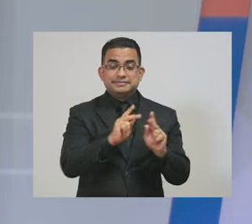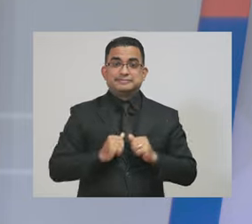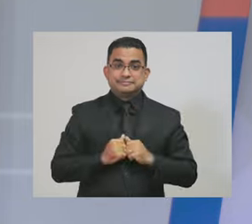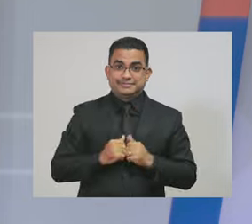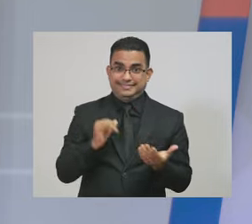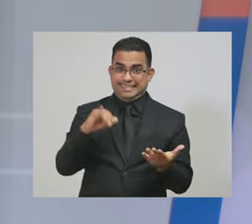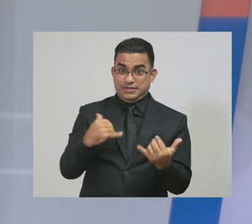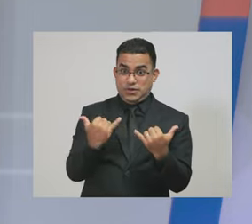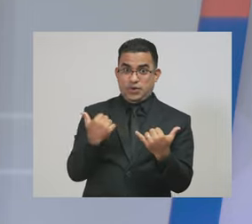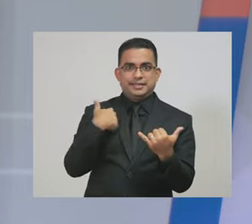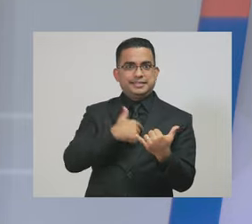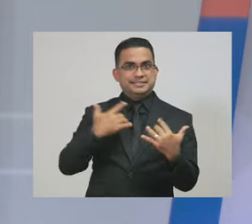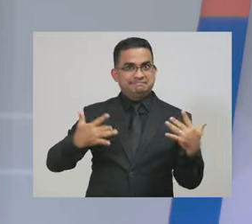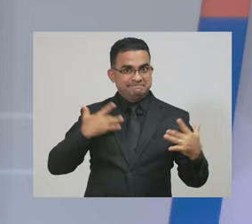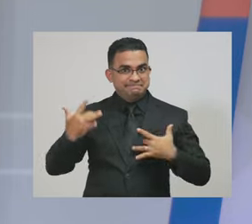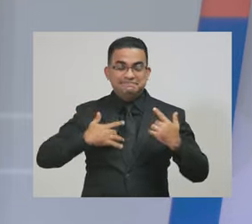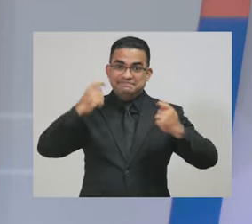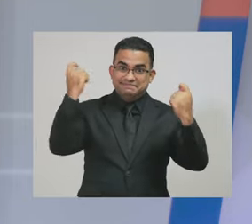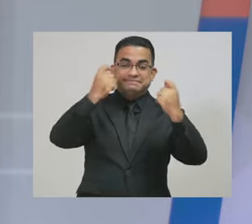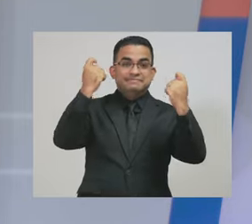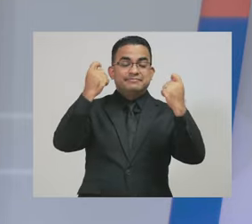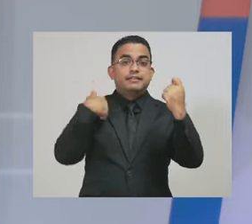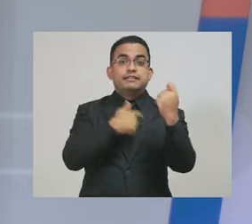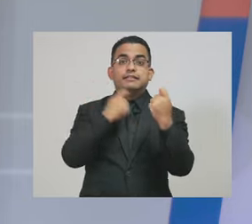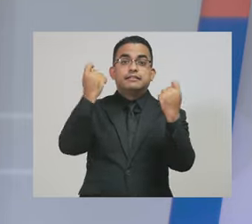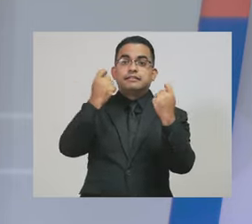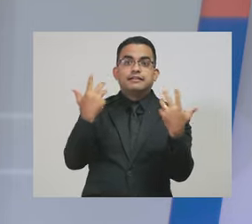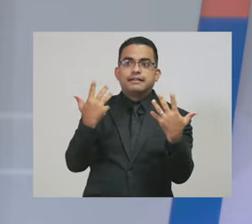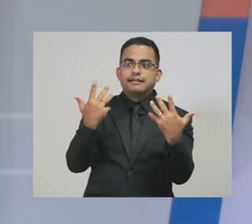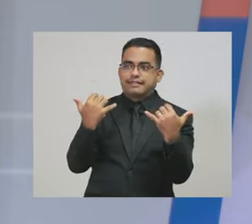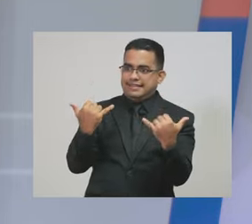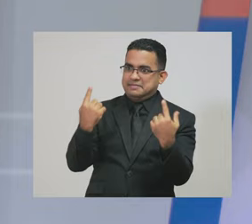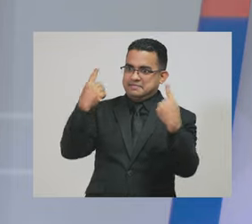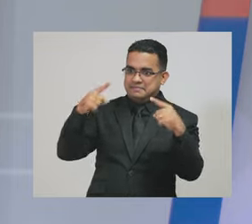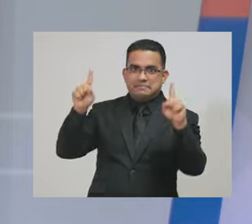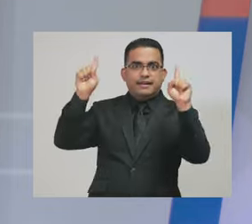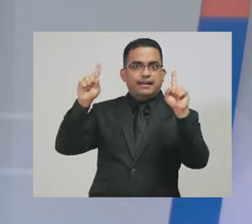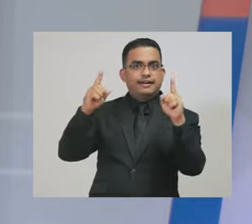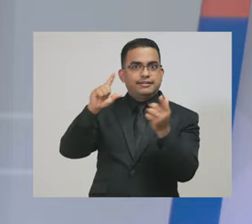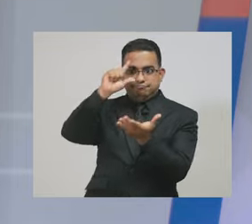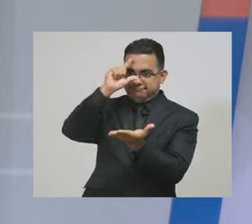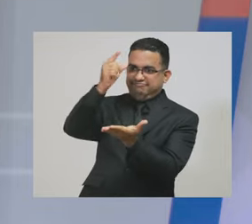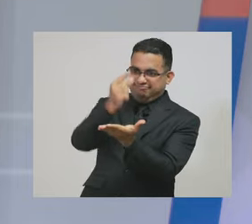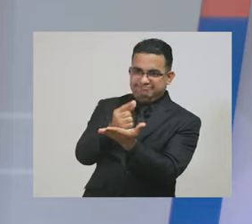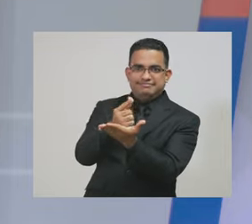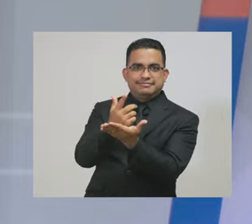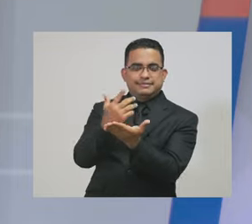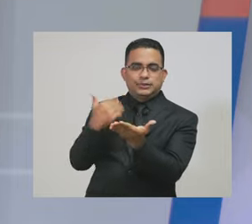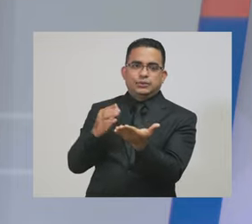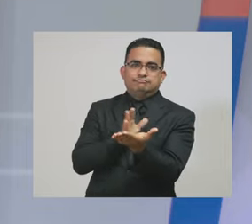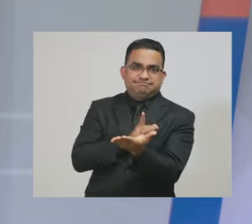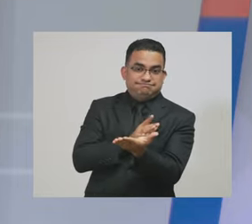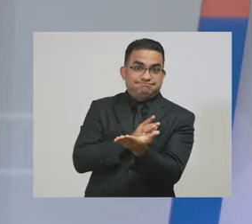corresponde por ello hoy estamos de fiesta y celebramos con alegría este gran acontecimiento